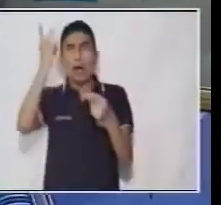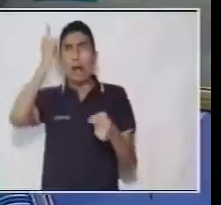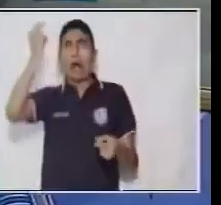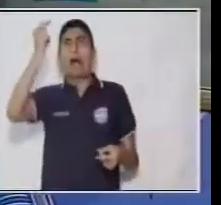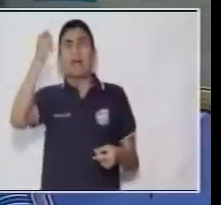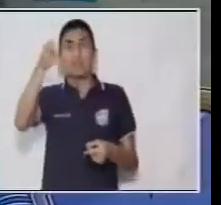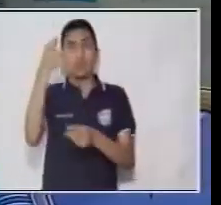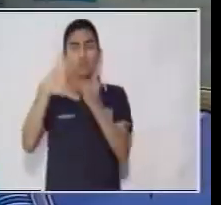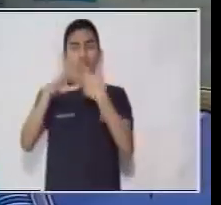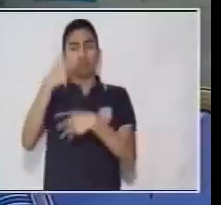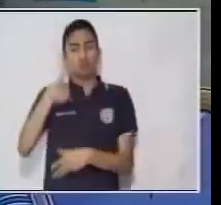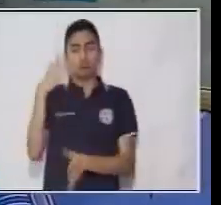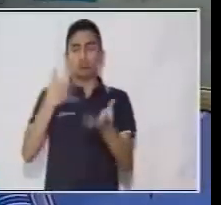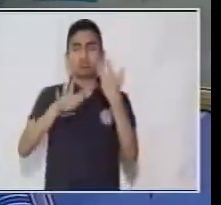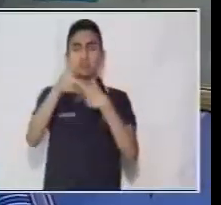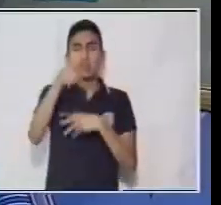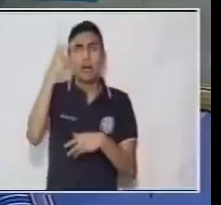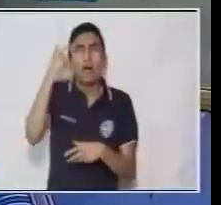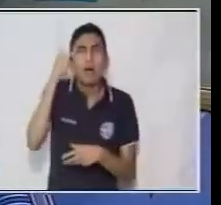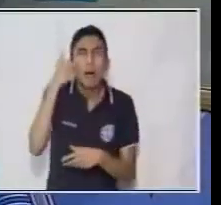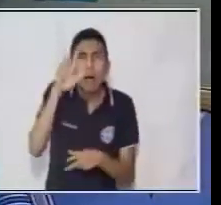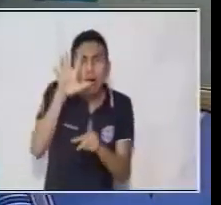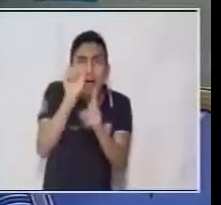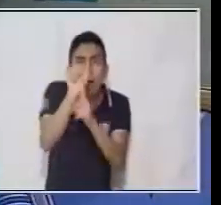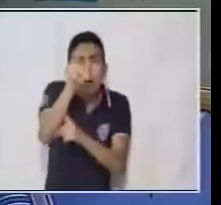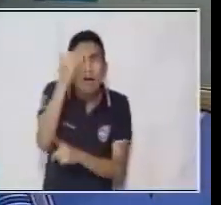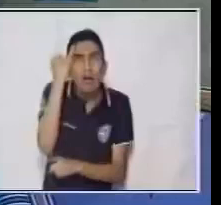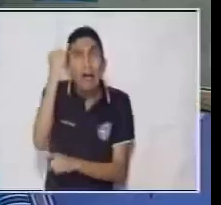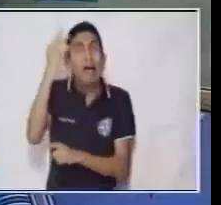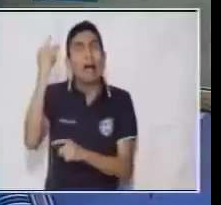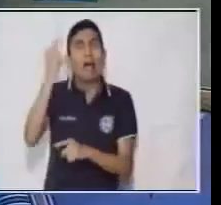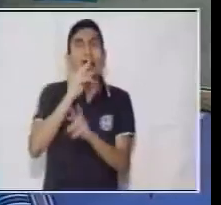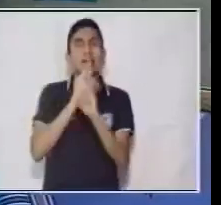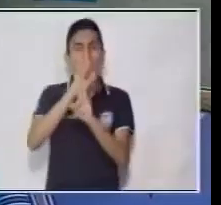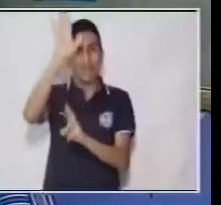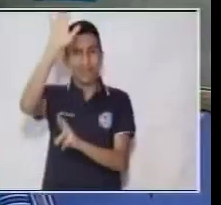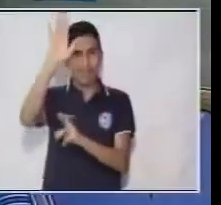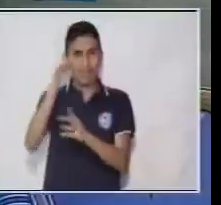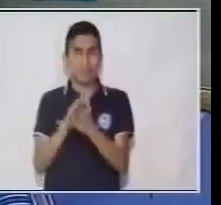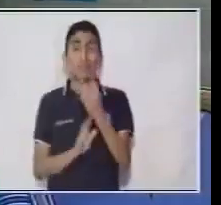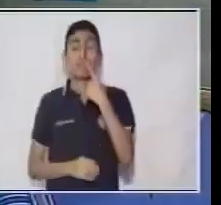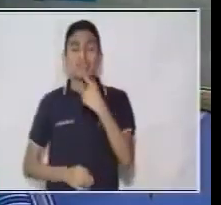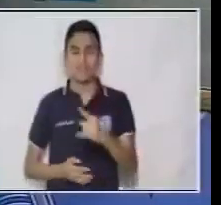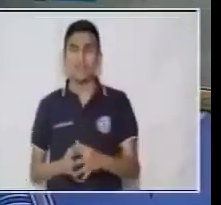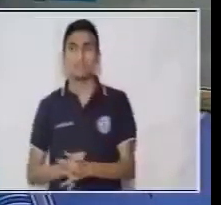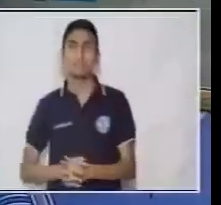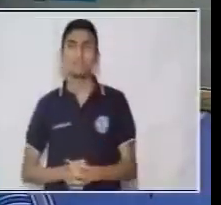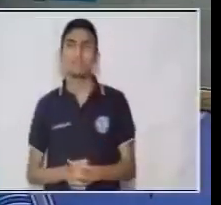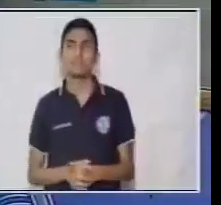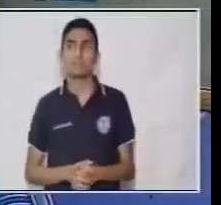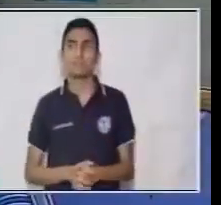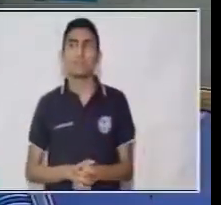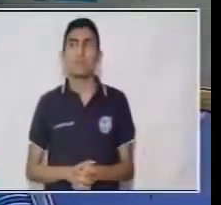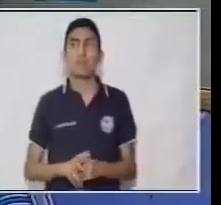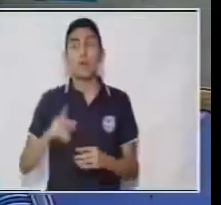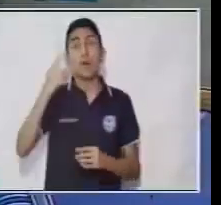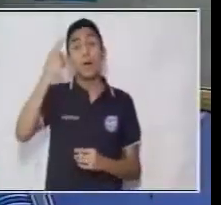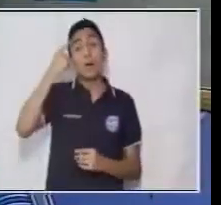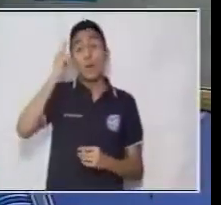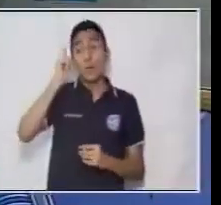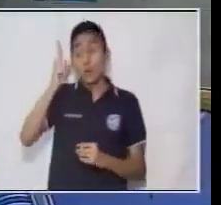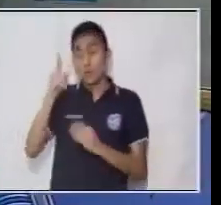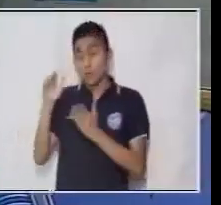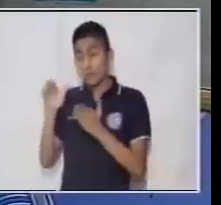y juntos vamos a descubrir qué es. Dice: por un camino